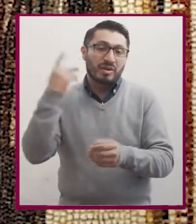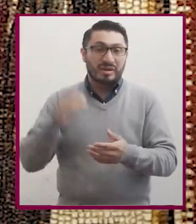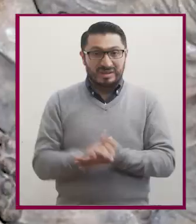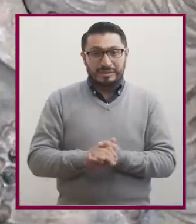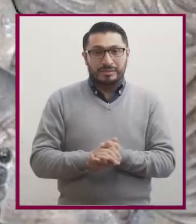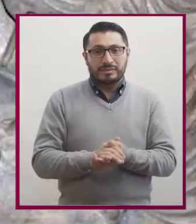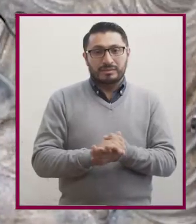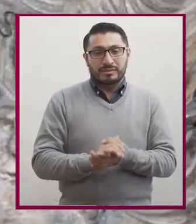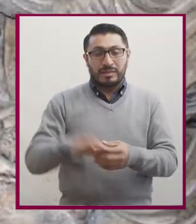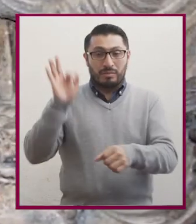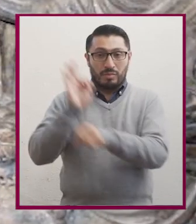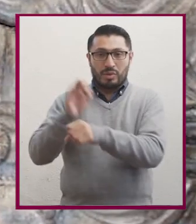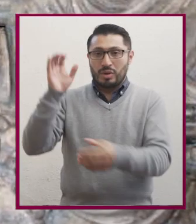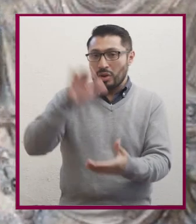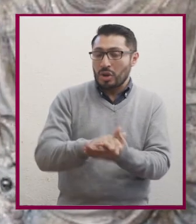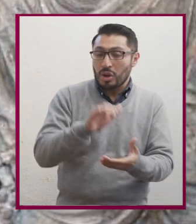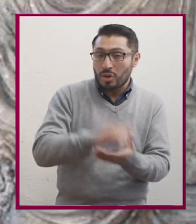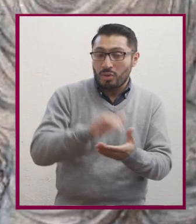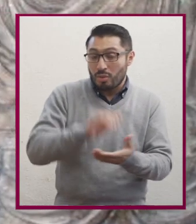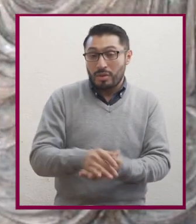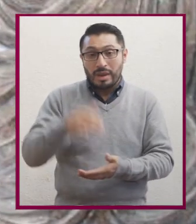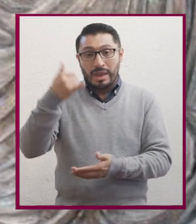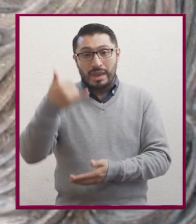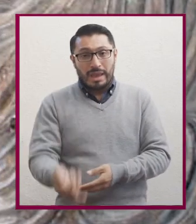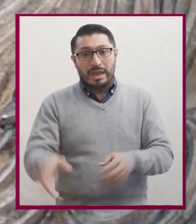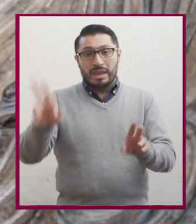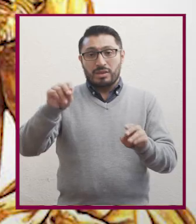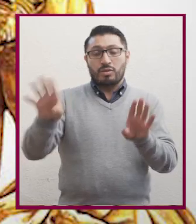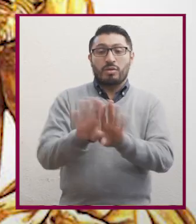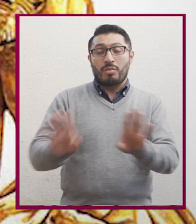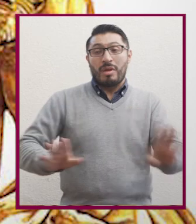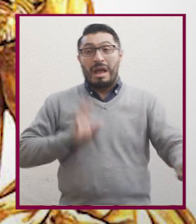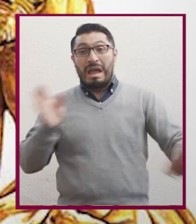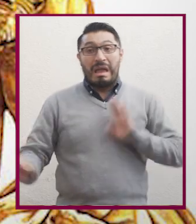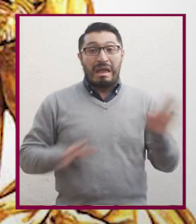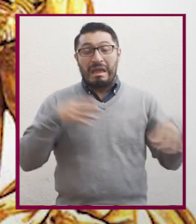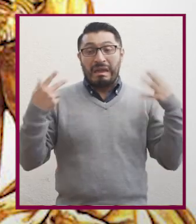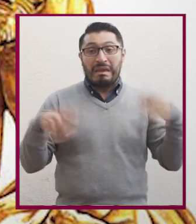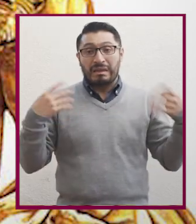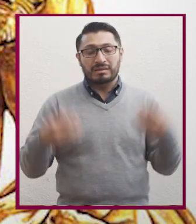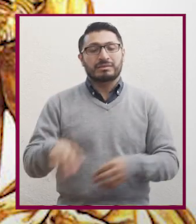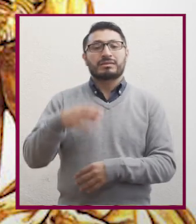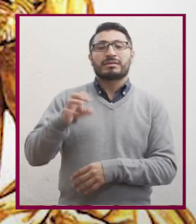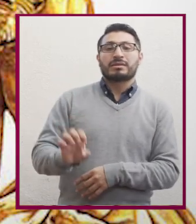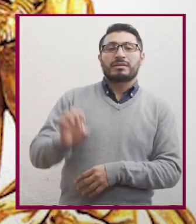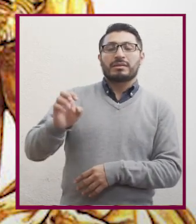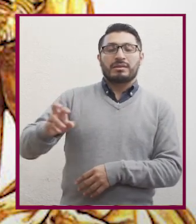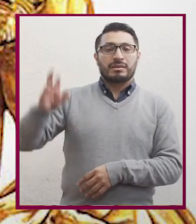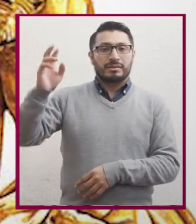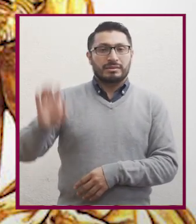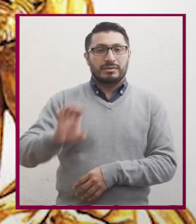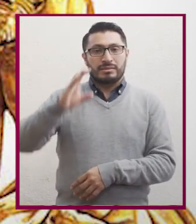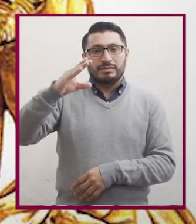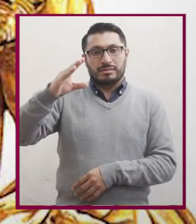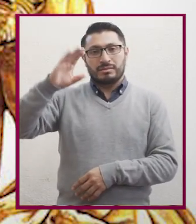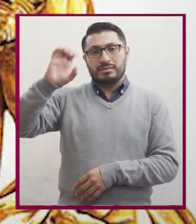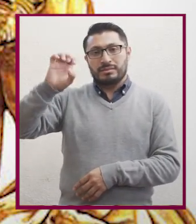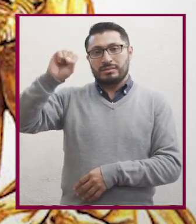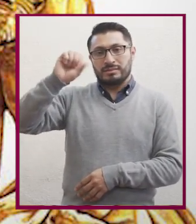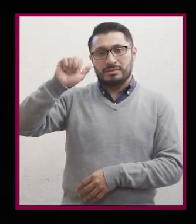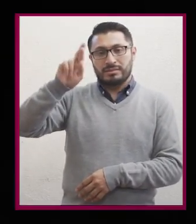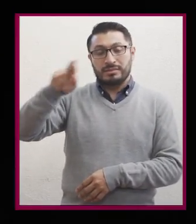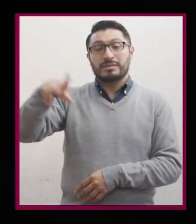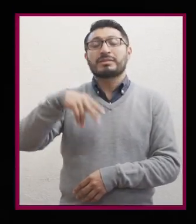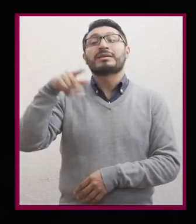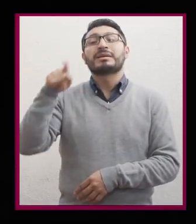proteger los matrimonios y evitar los comportamientos escandalosos, el emperador César Augusto decretó la Ley Julia del